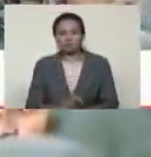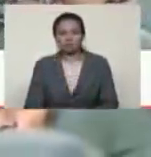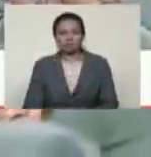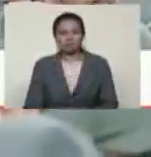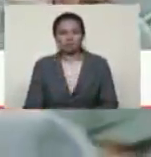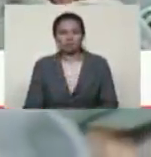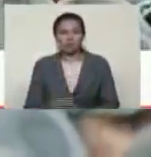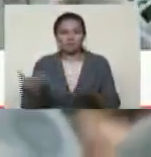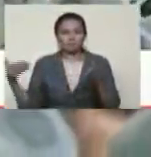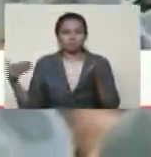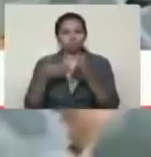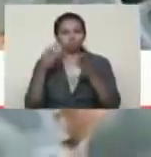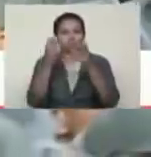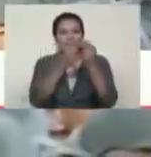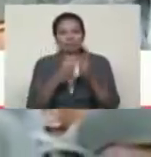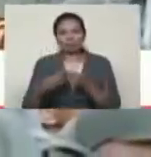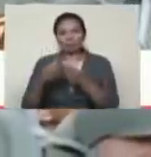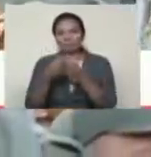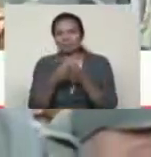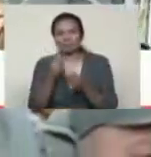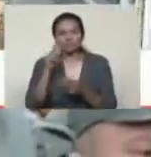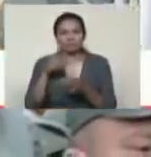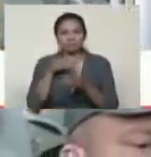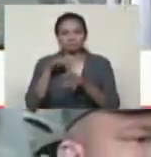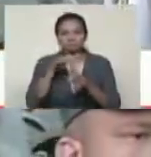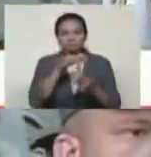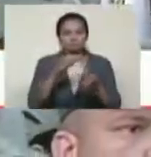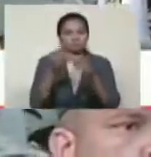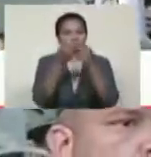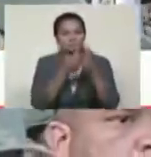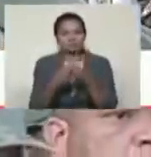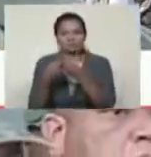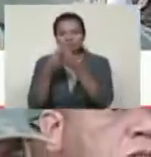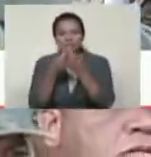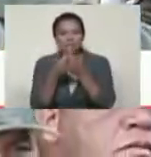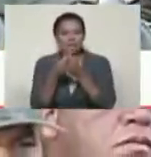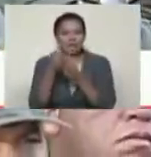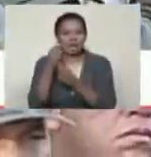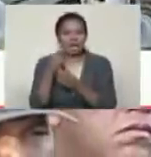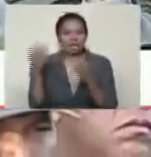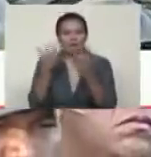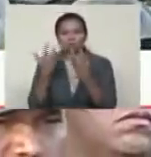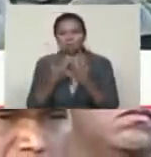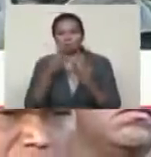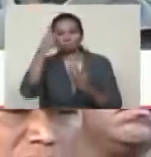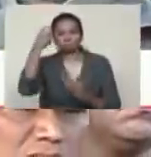Sabotaje a la economía, persecución financiera, guerra psicológica,